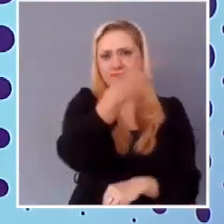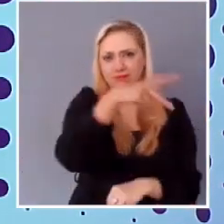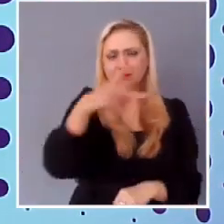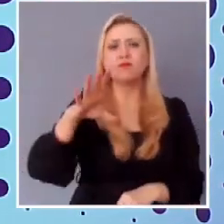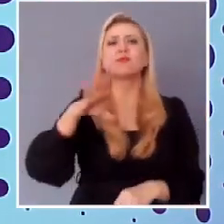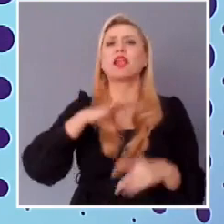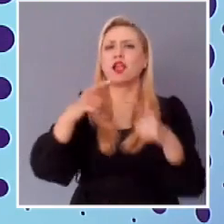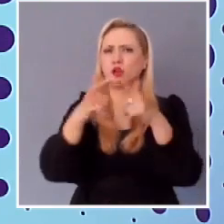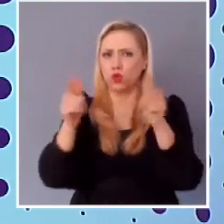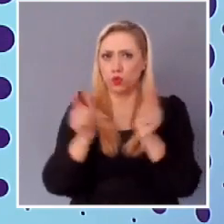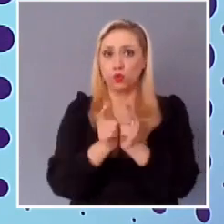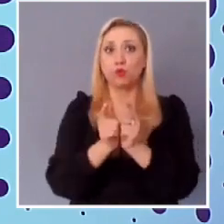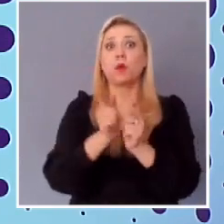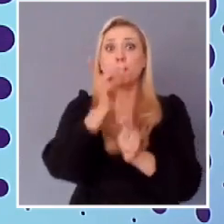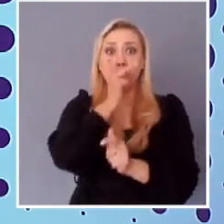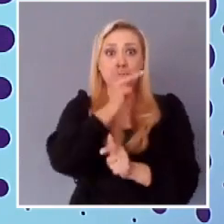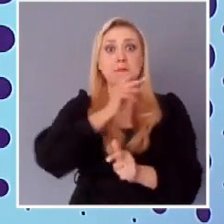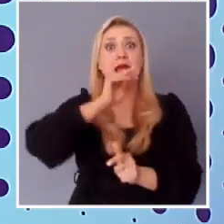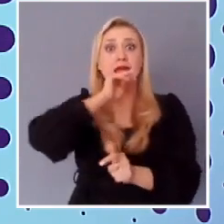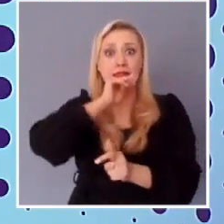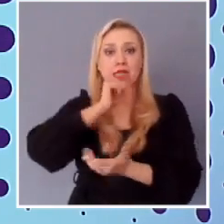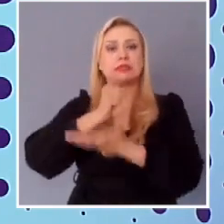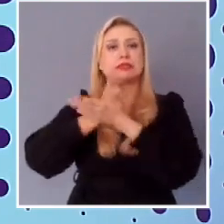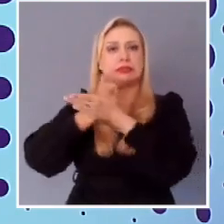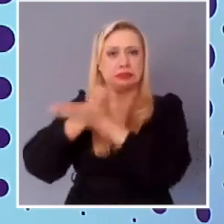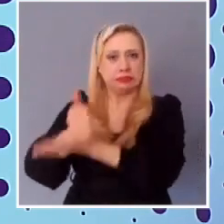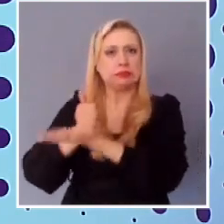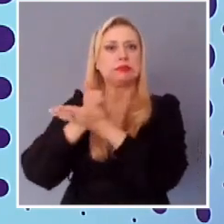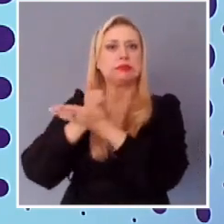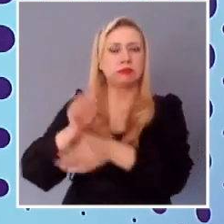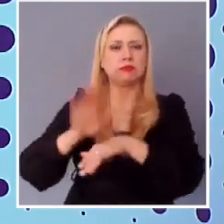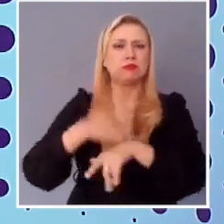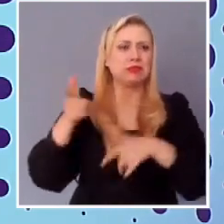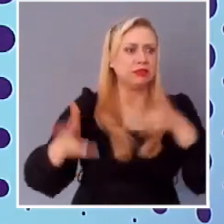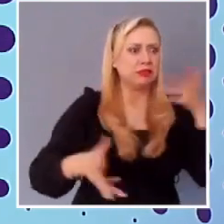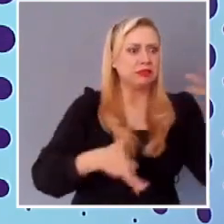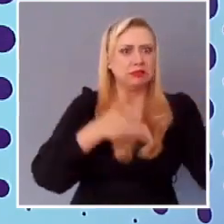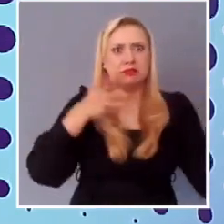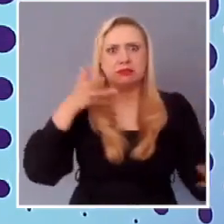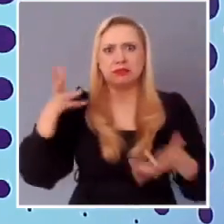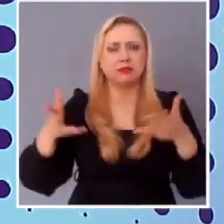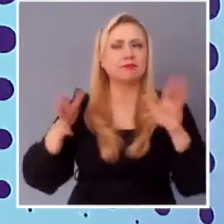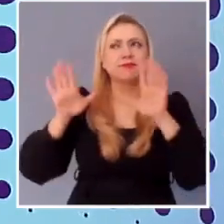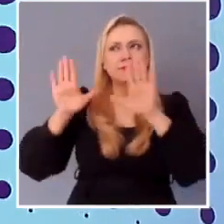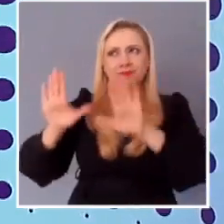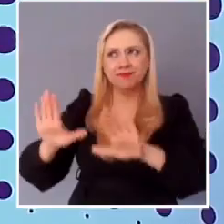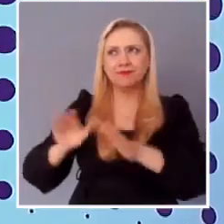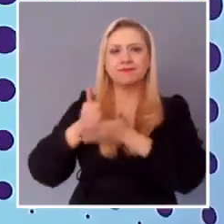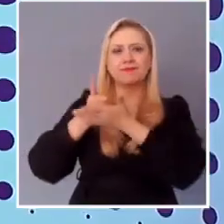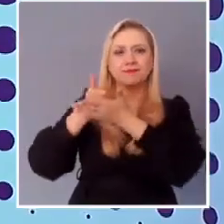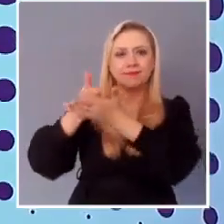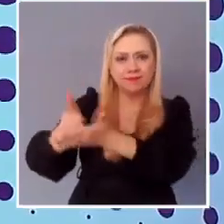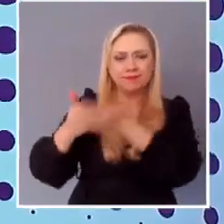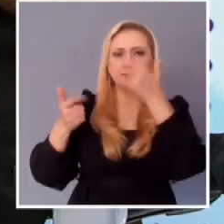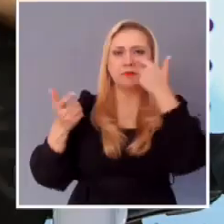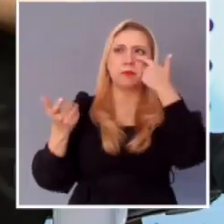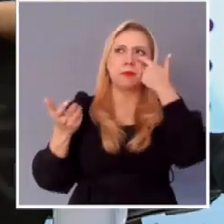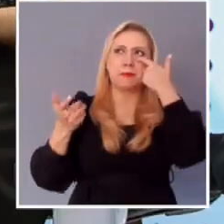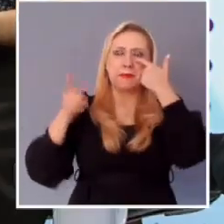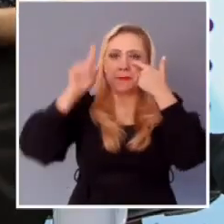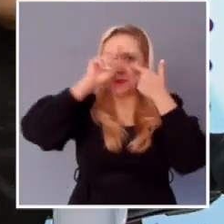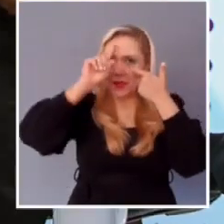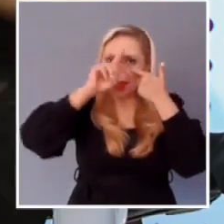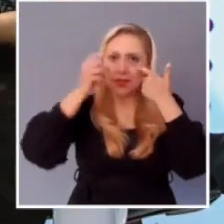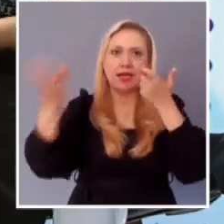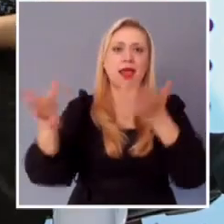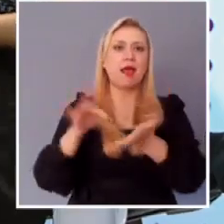entre pares ahorita, por ejemplo, o sea, muchos grupos de personas que tienen alguna condición de discapacidad psicosocial y que deciden